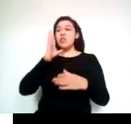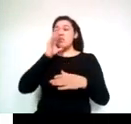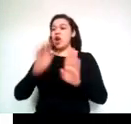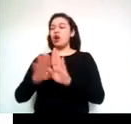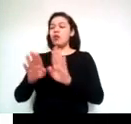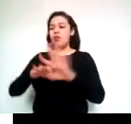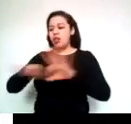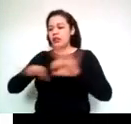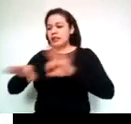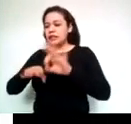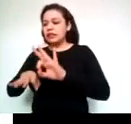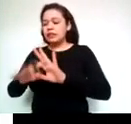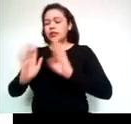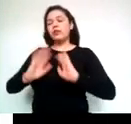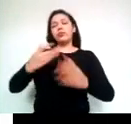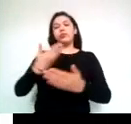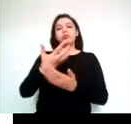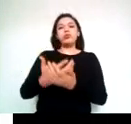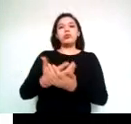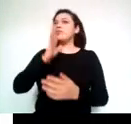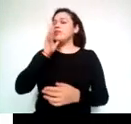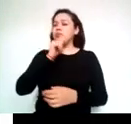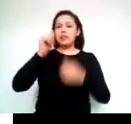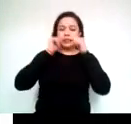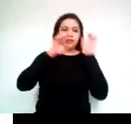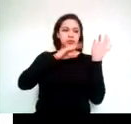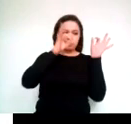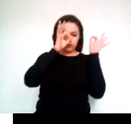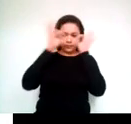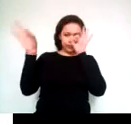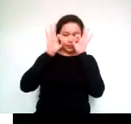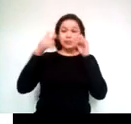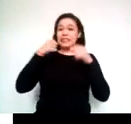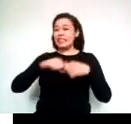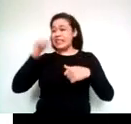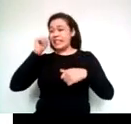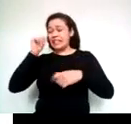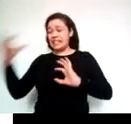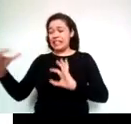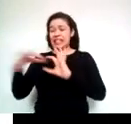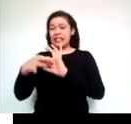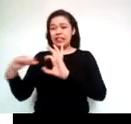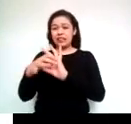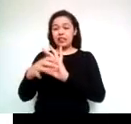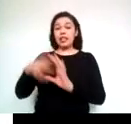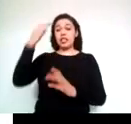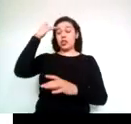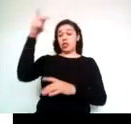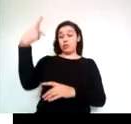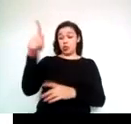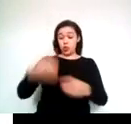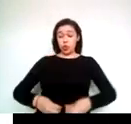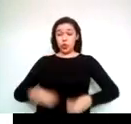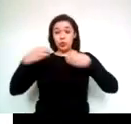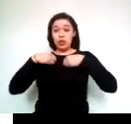sus actividades laborales. Todo el tiempo están al pendiente y conectados y que ocupan la mayor parte de su tiempo y de su vida en el